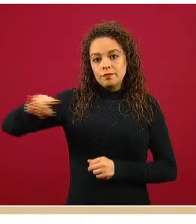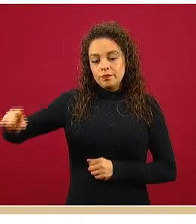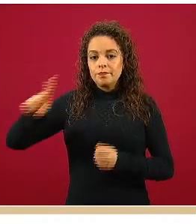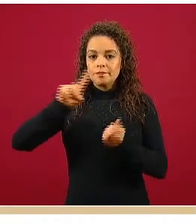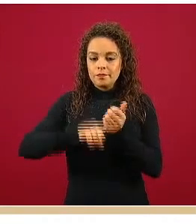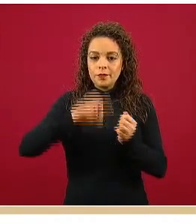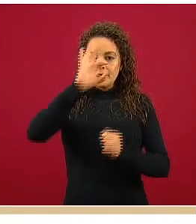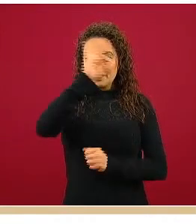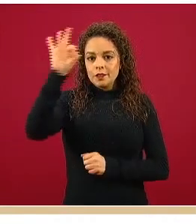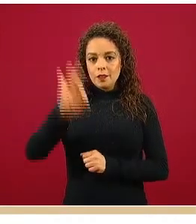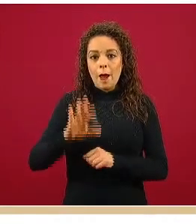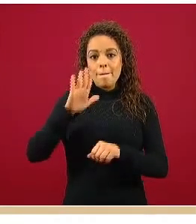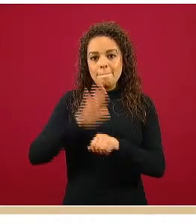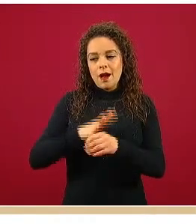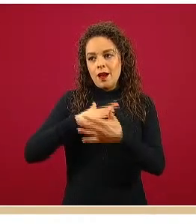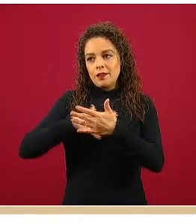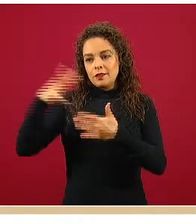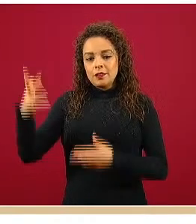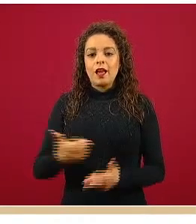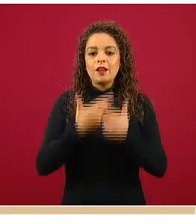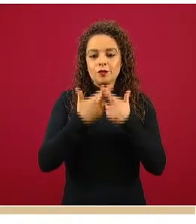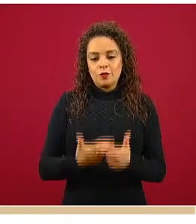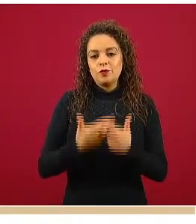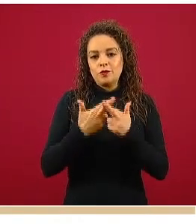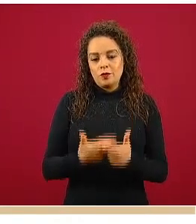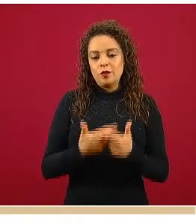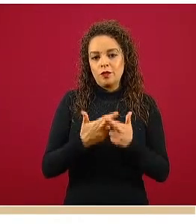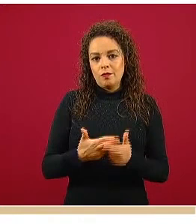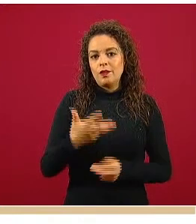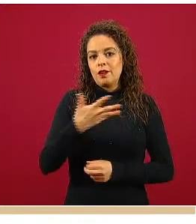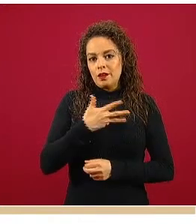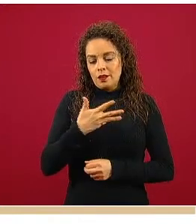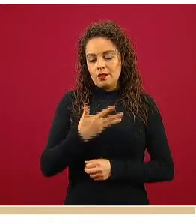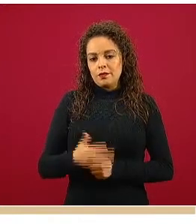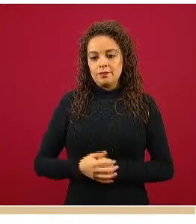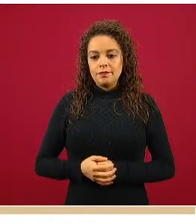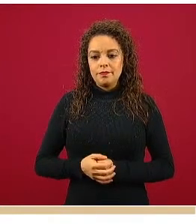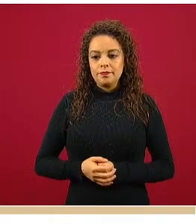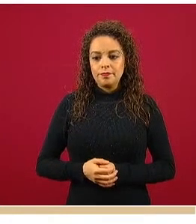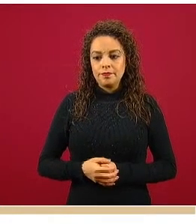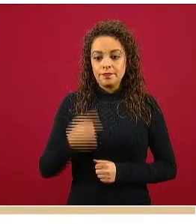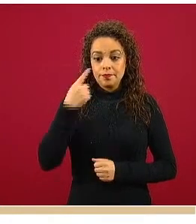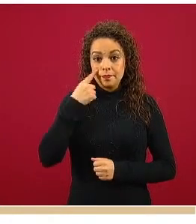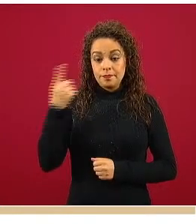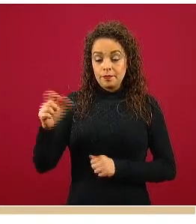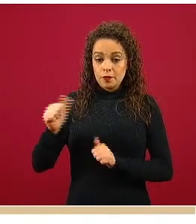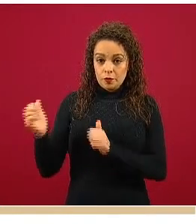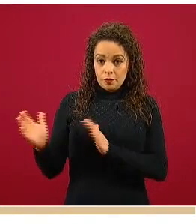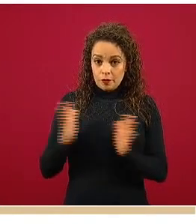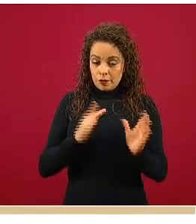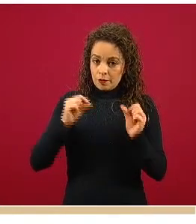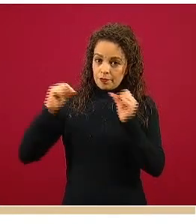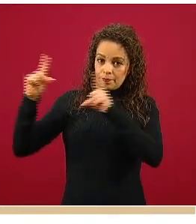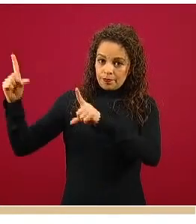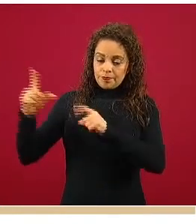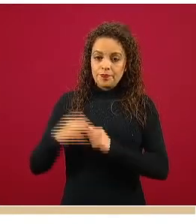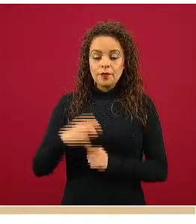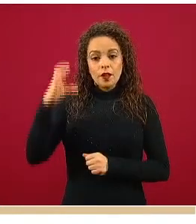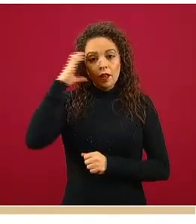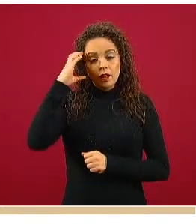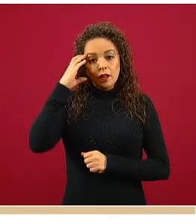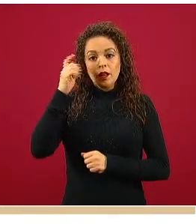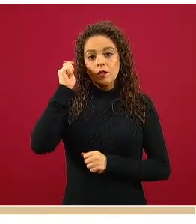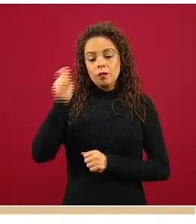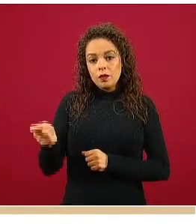de disponibilidad. Y en la siguiente y última diapositiva veremos la distribución de las camas para unidades de